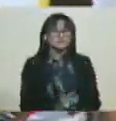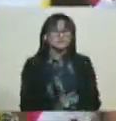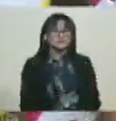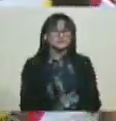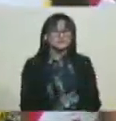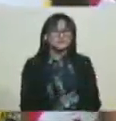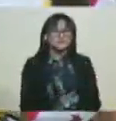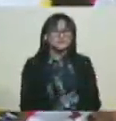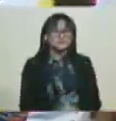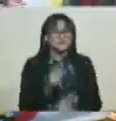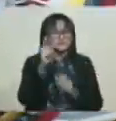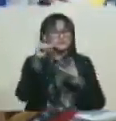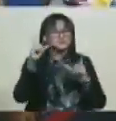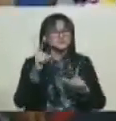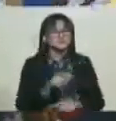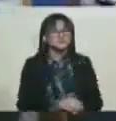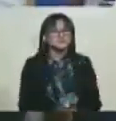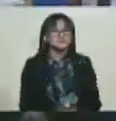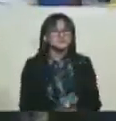impresionante